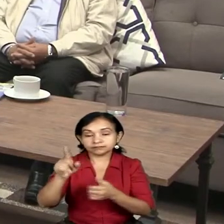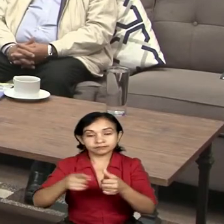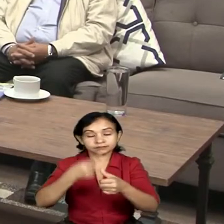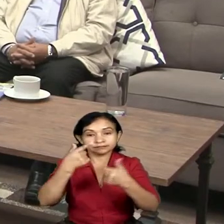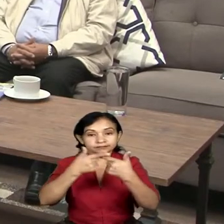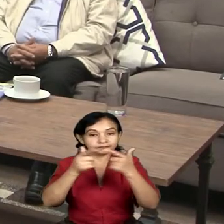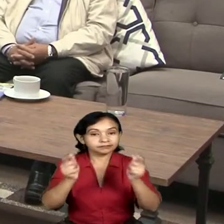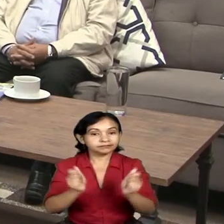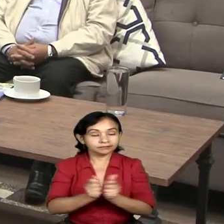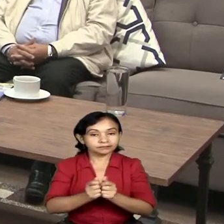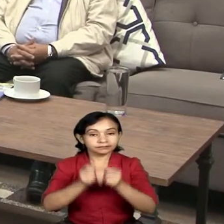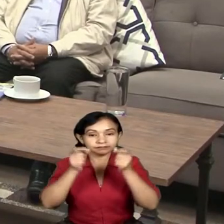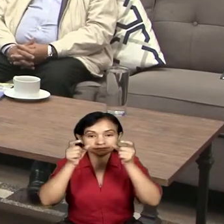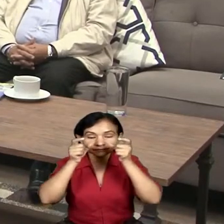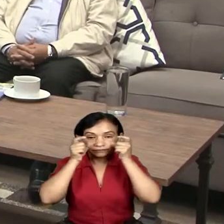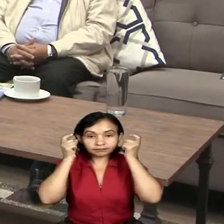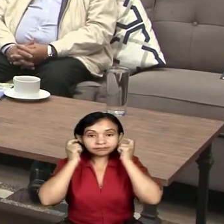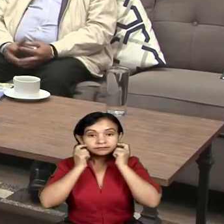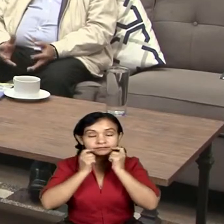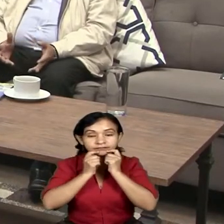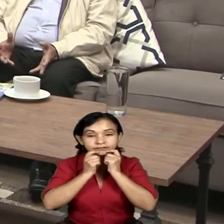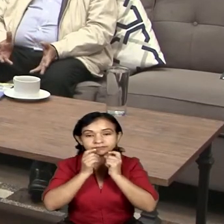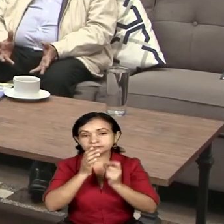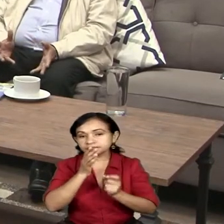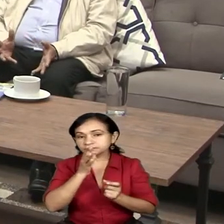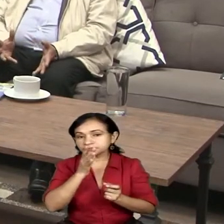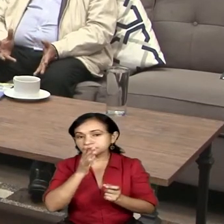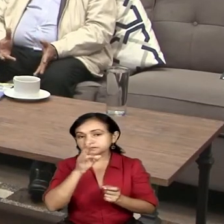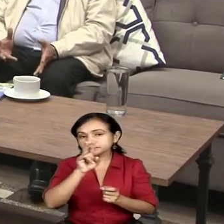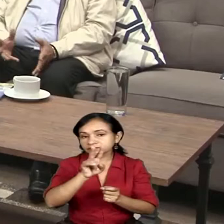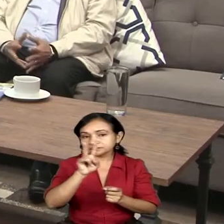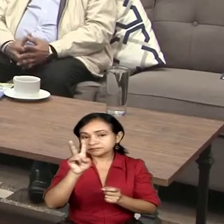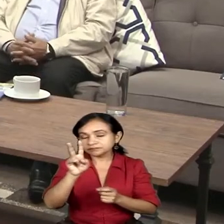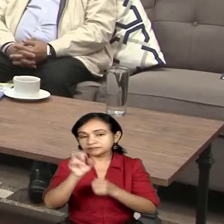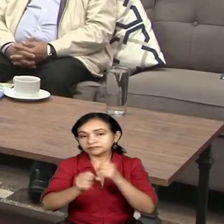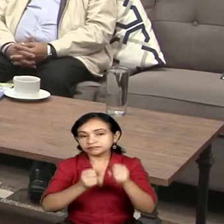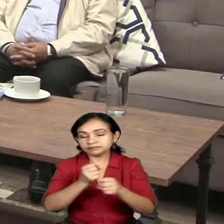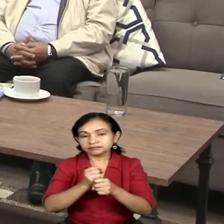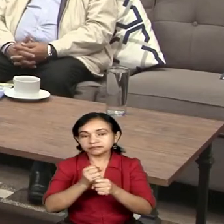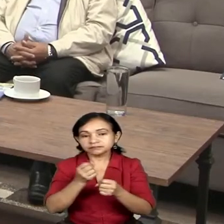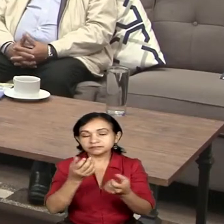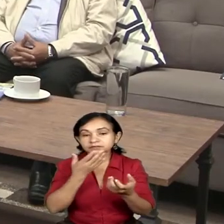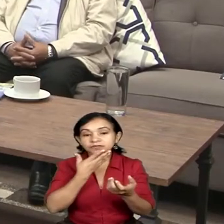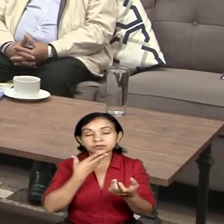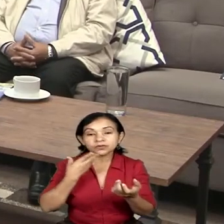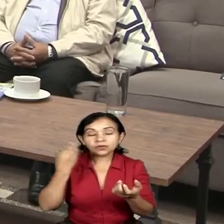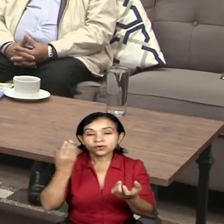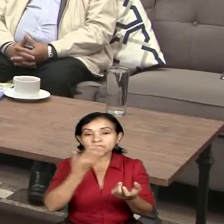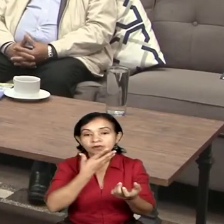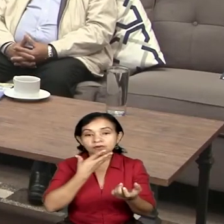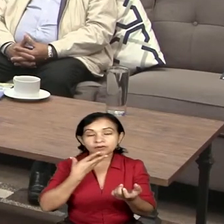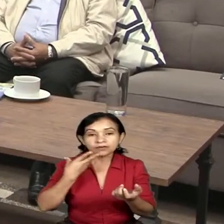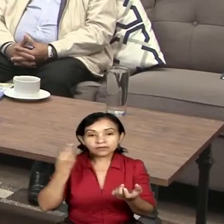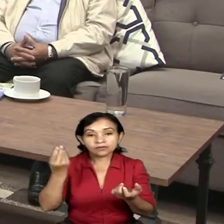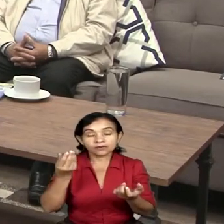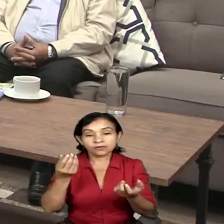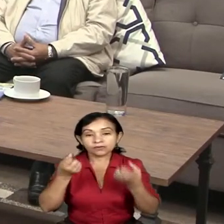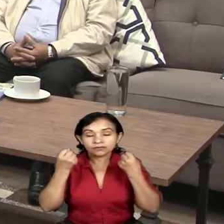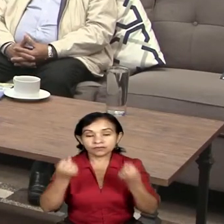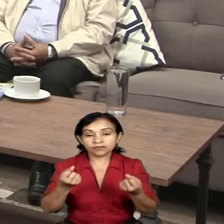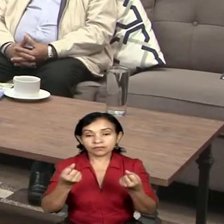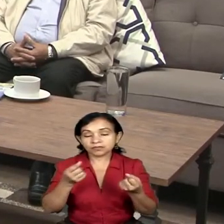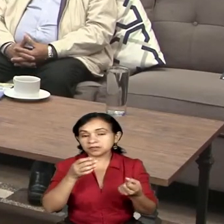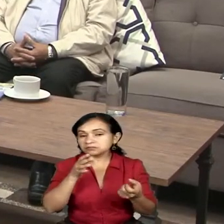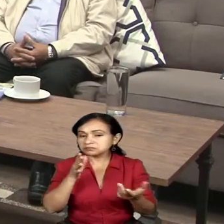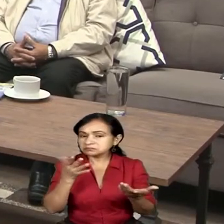Carlos Fonseca, siendo un muchacho de 22, 23 años. Y emprendiendo precisamente acciones militares contra